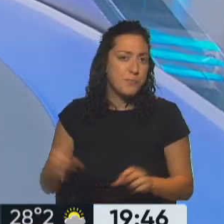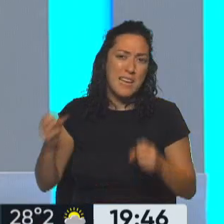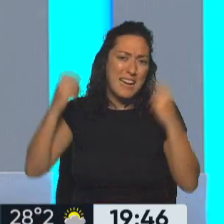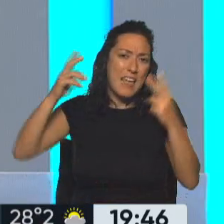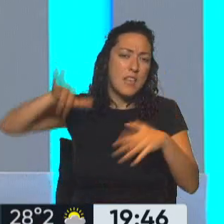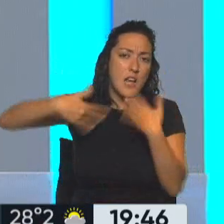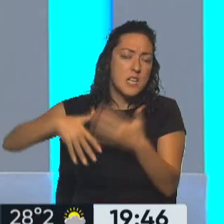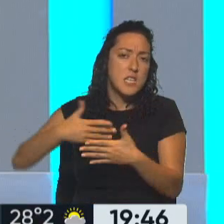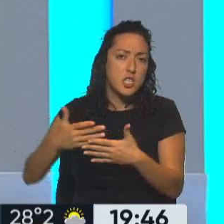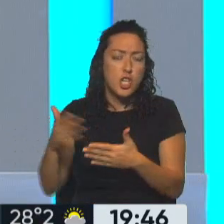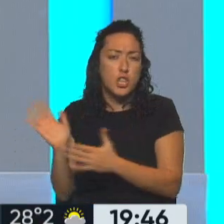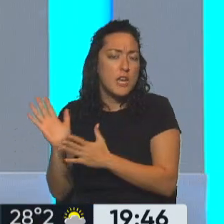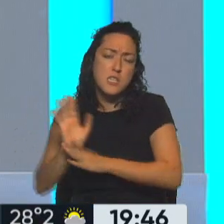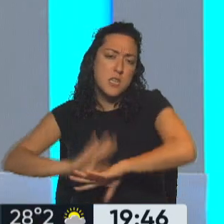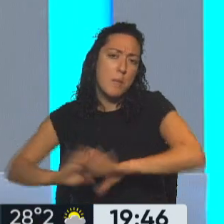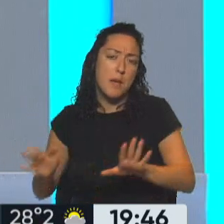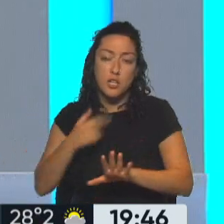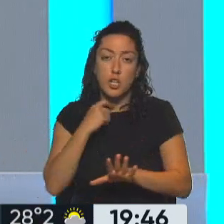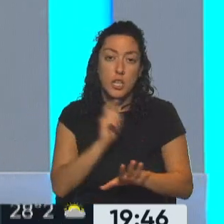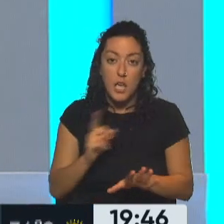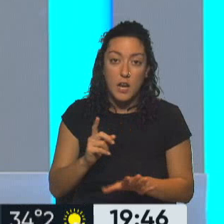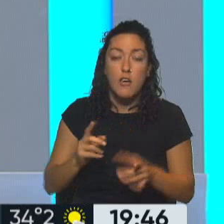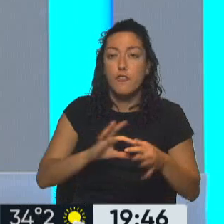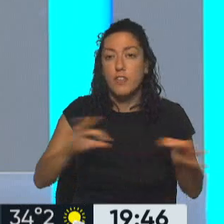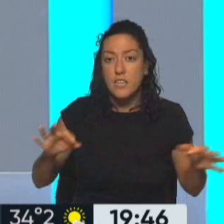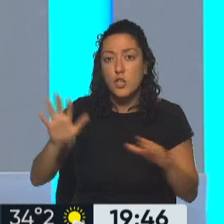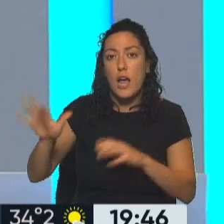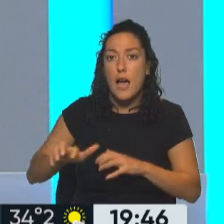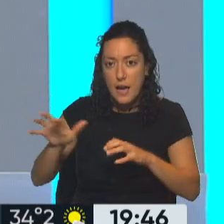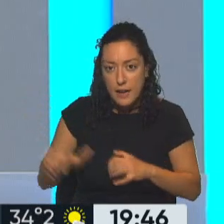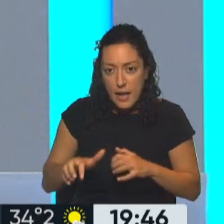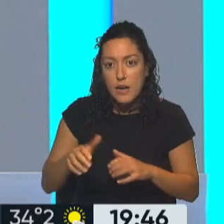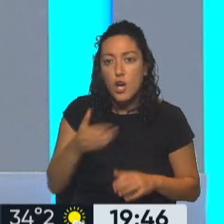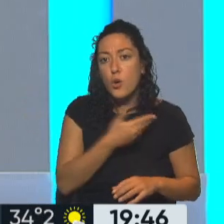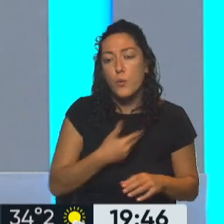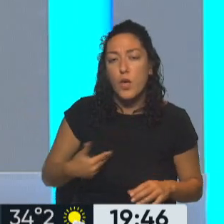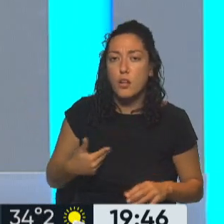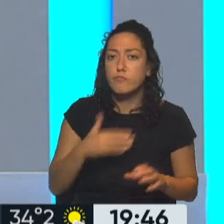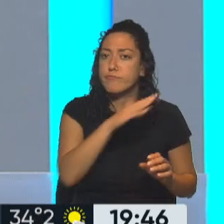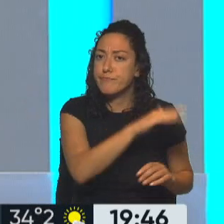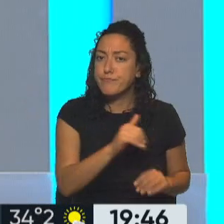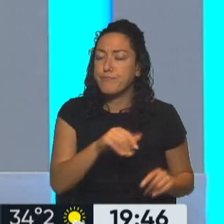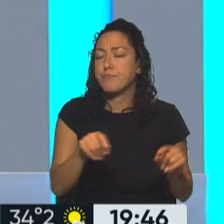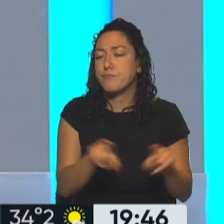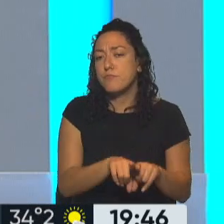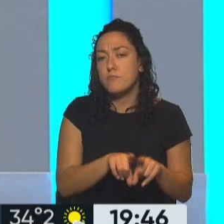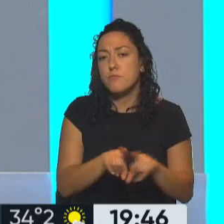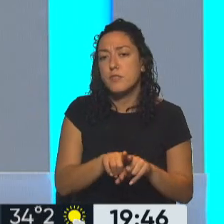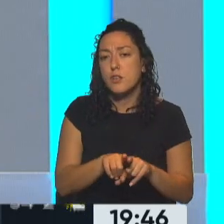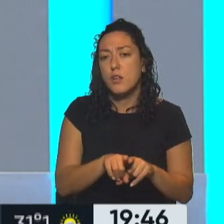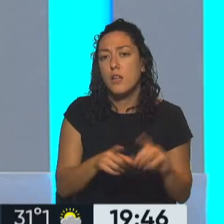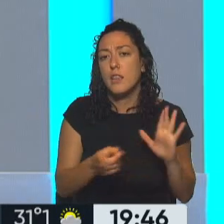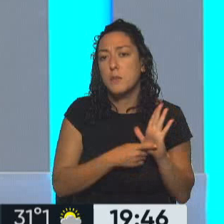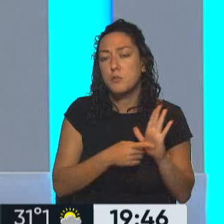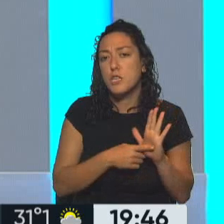hacia la derecha la federación agraria y achitone emplazó al gobierno a tener alguna disposición